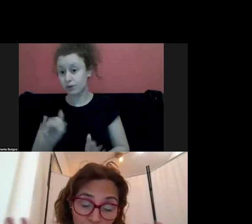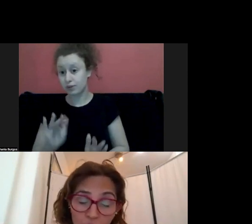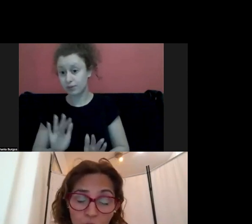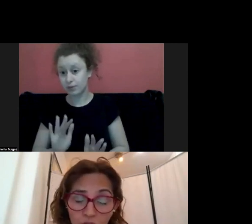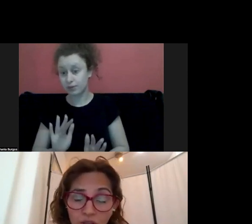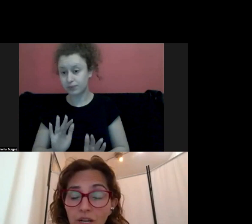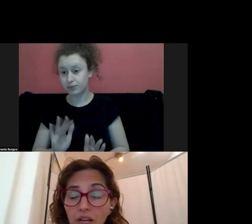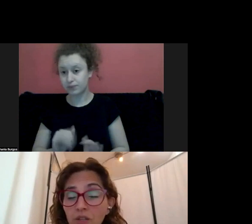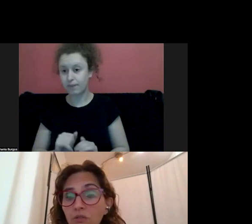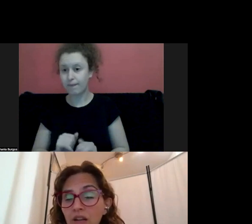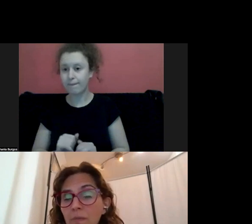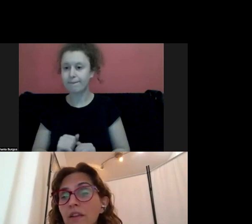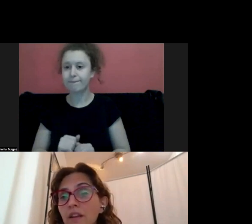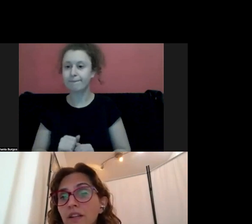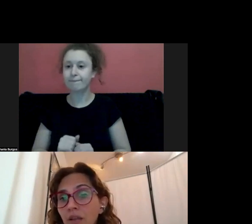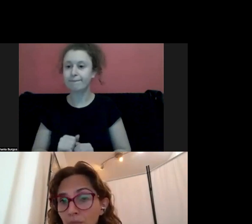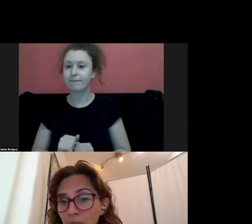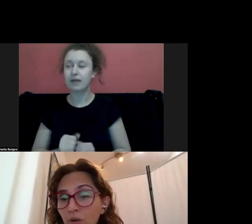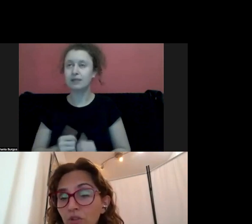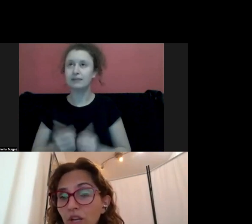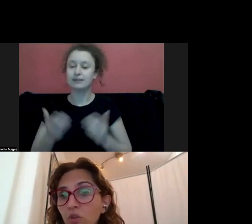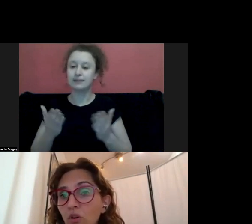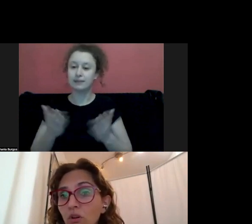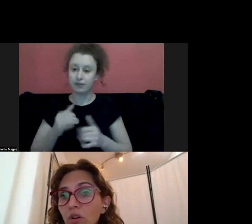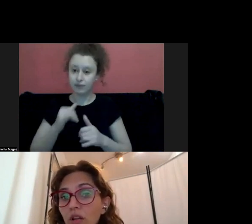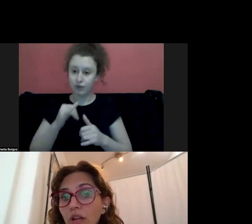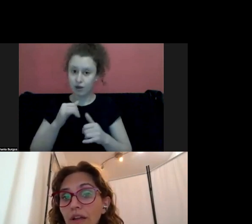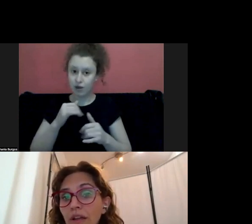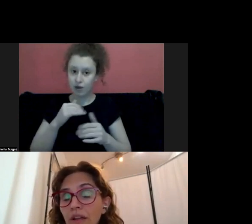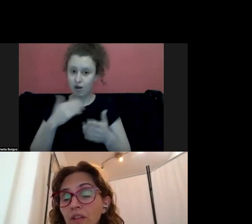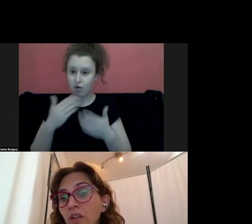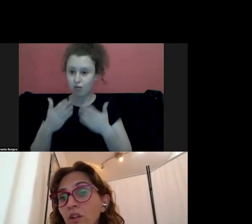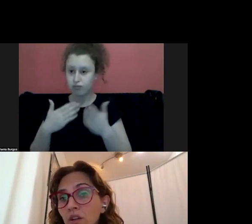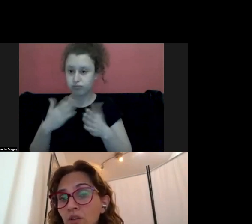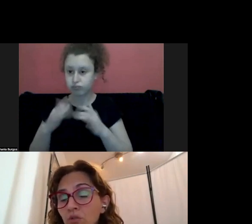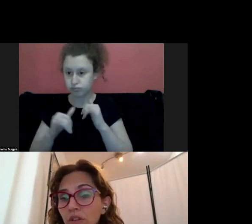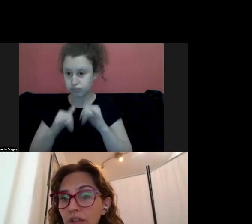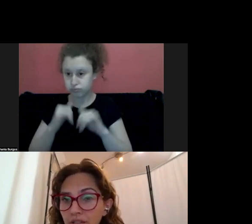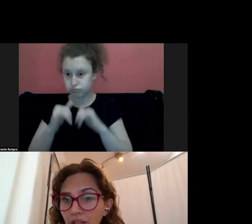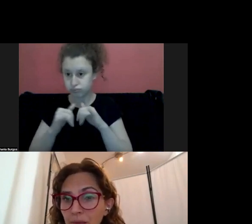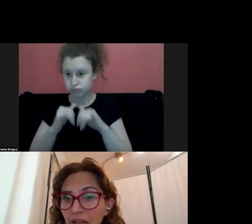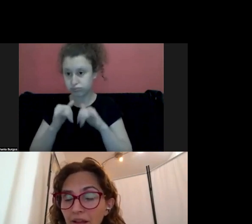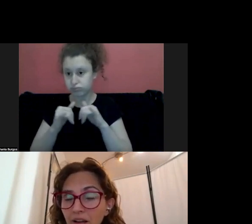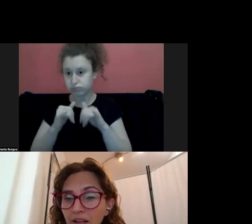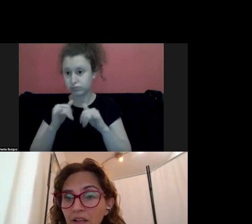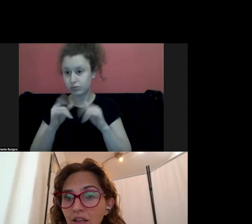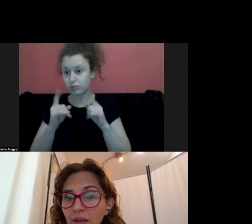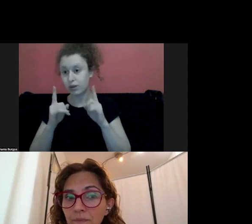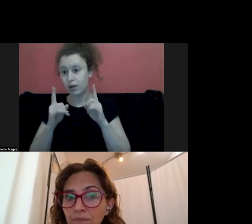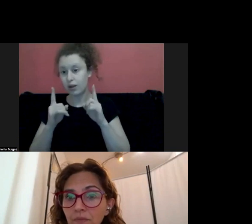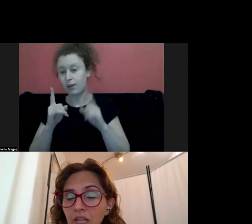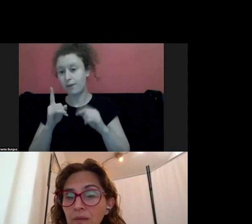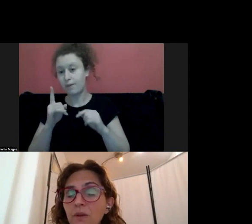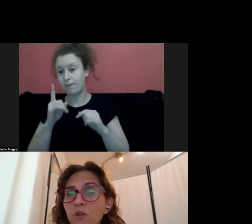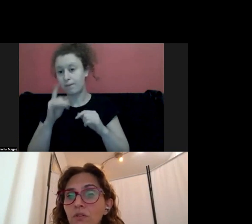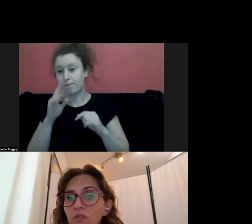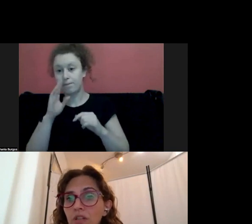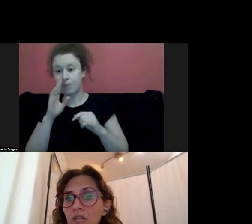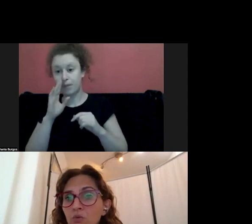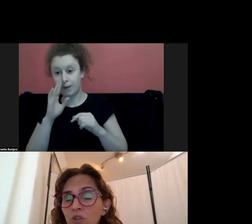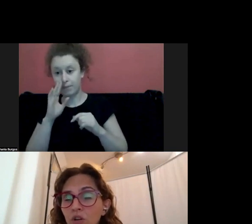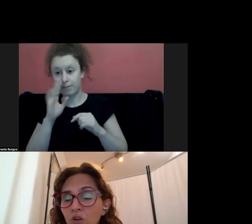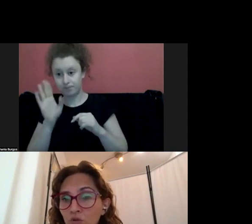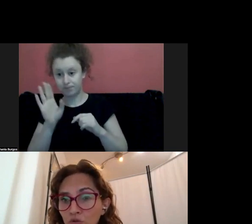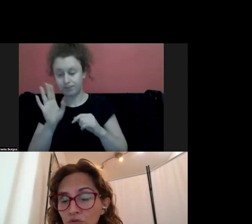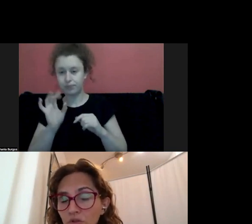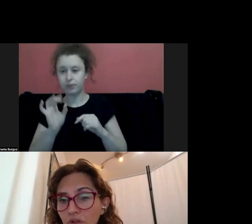aquí os cuento también el caso de una madre que también me contactó, tener que esconderse para darle el biberón a